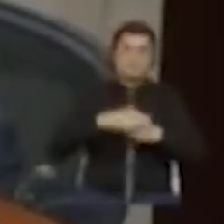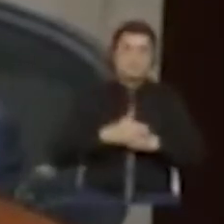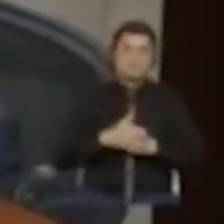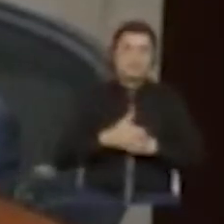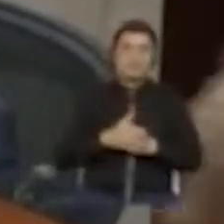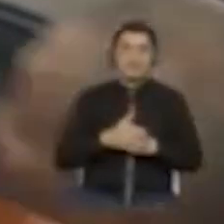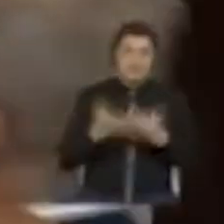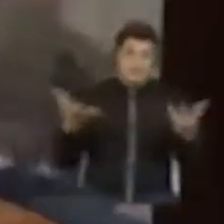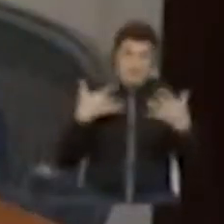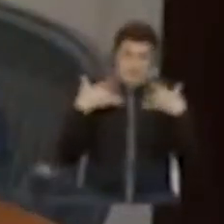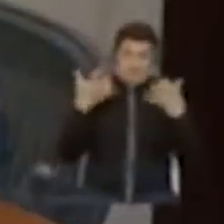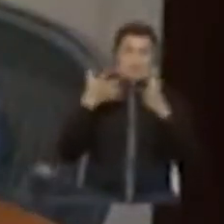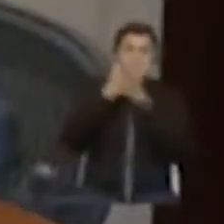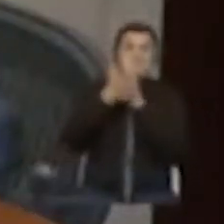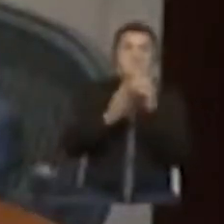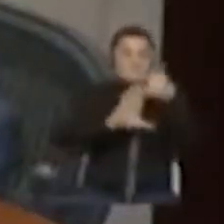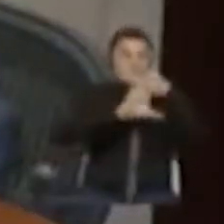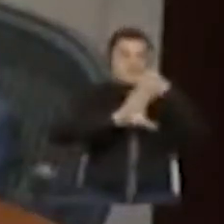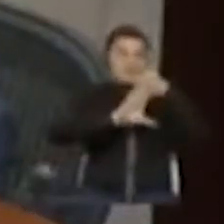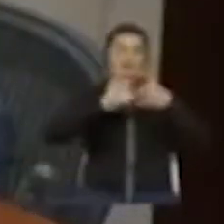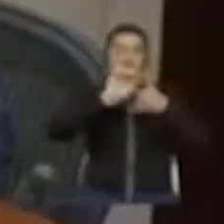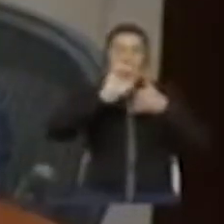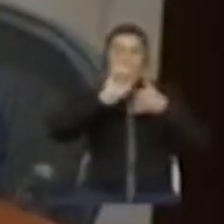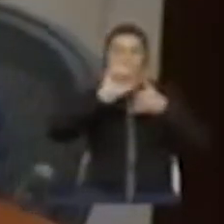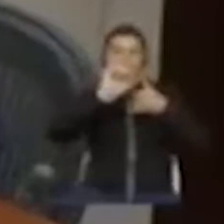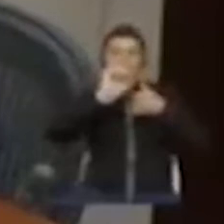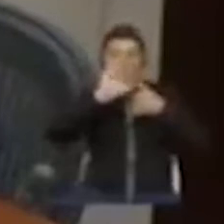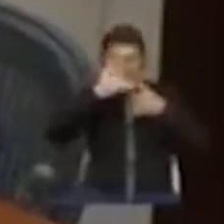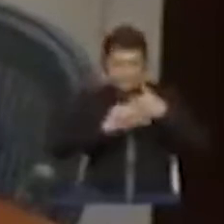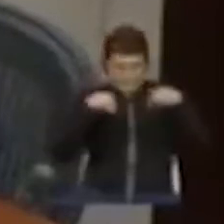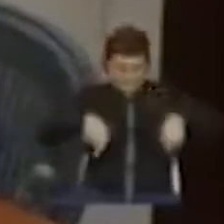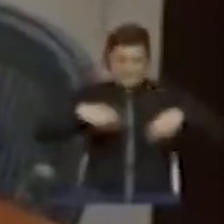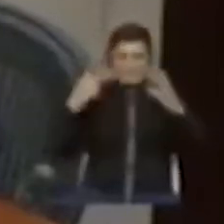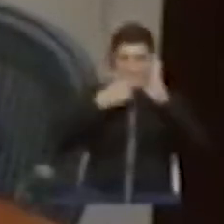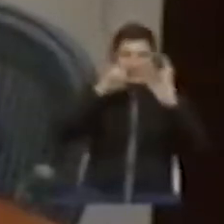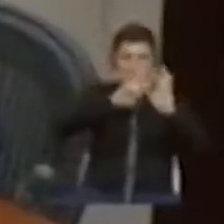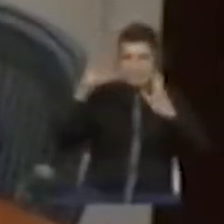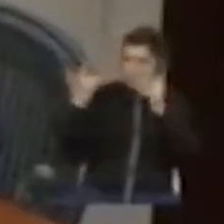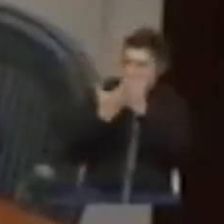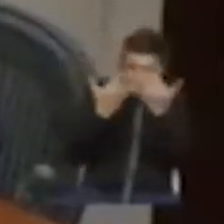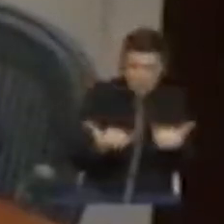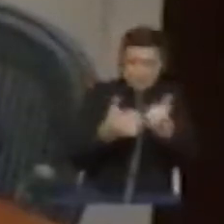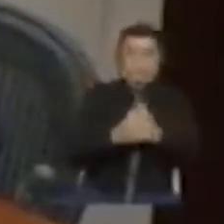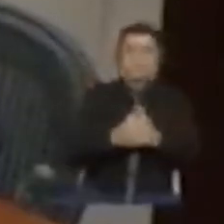contarles que mi amado departamento de Arauca, en lo que va corrido el año, se han